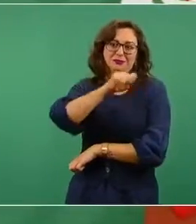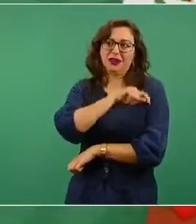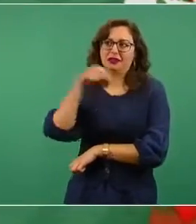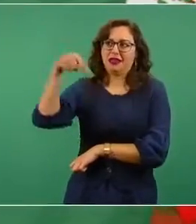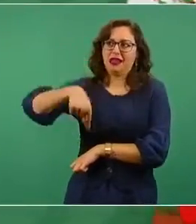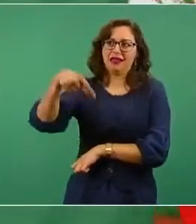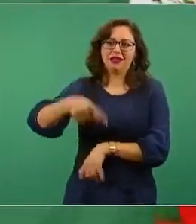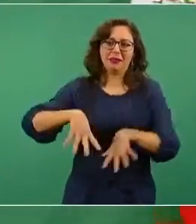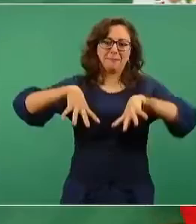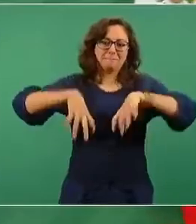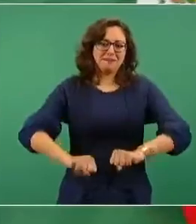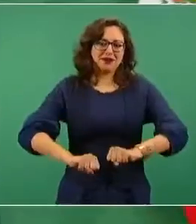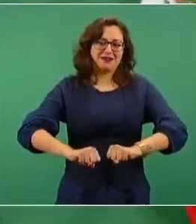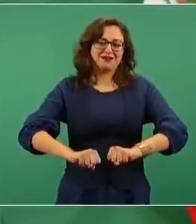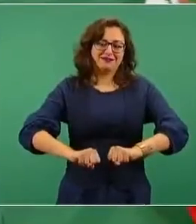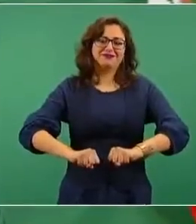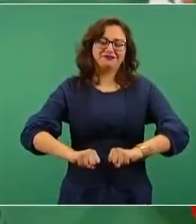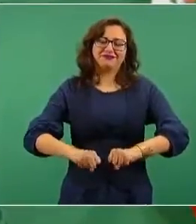que